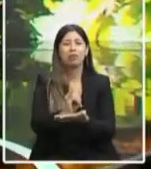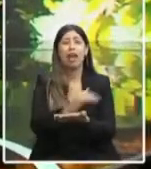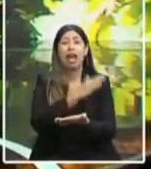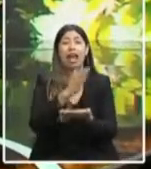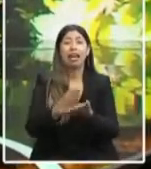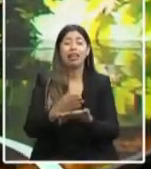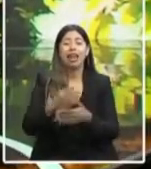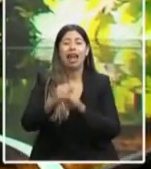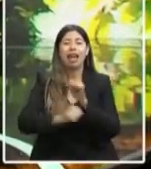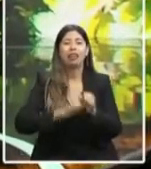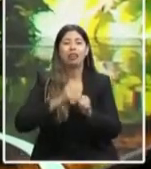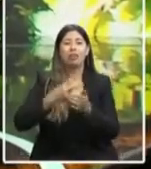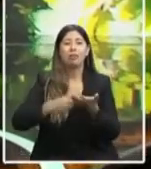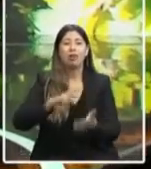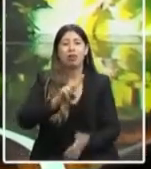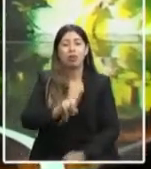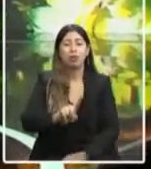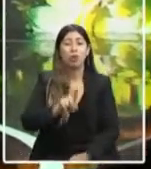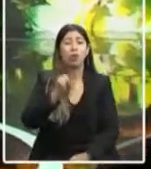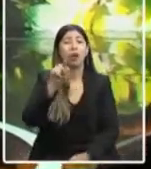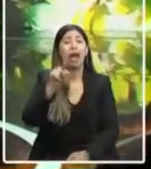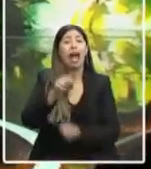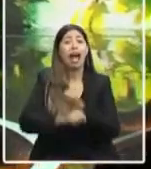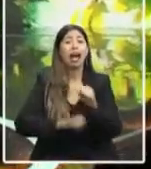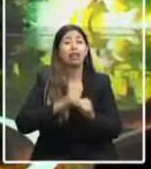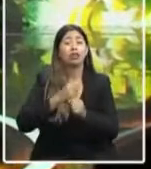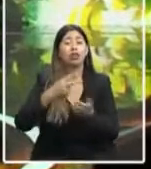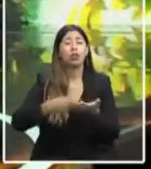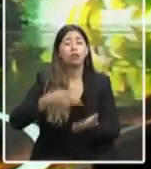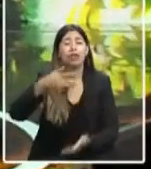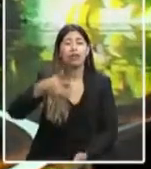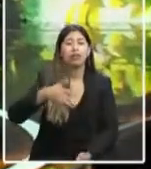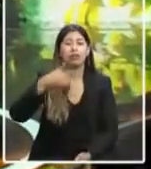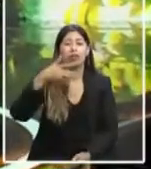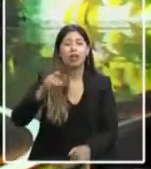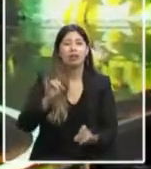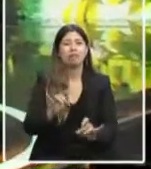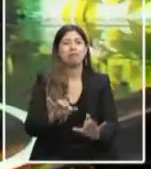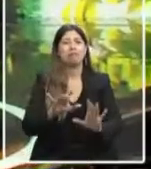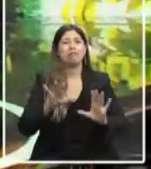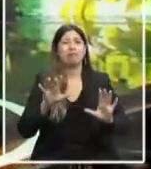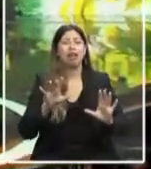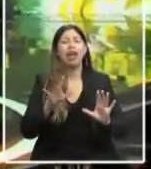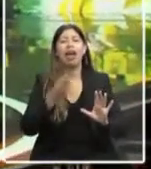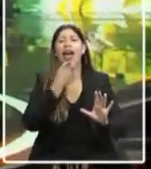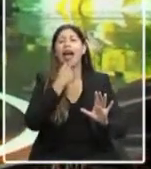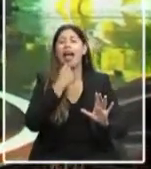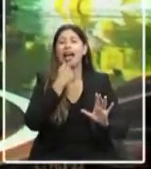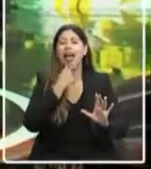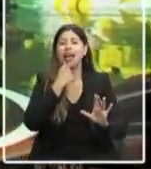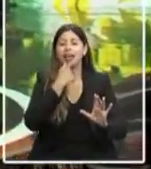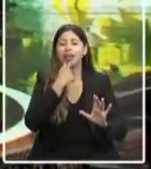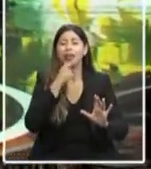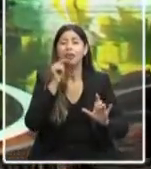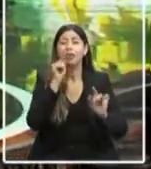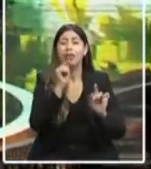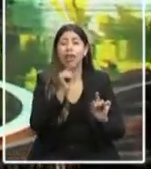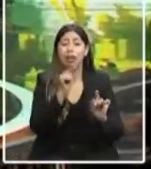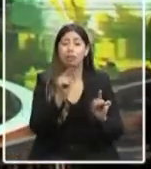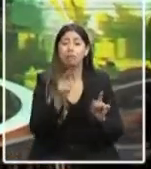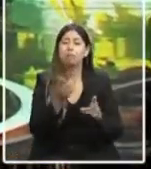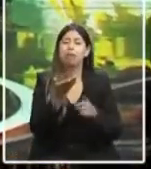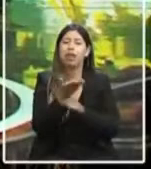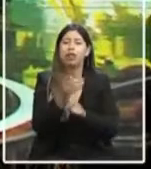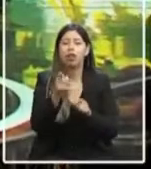2001. En 2019, el Tesoro del Reino Unido le encargó que dirigiera una revisión global